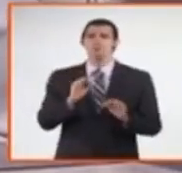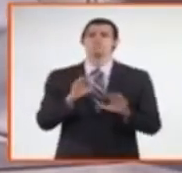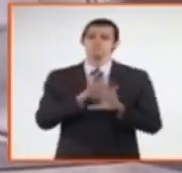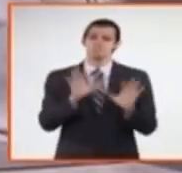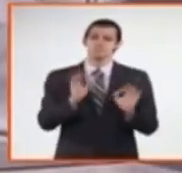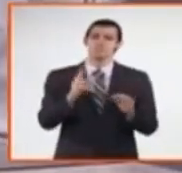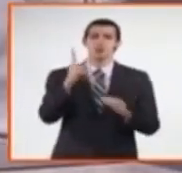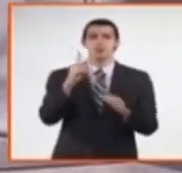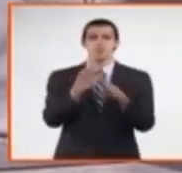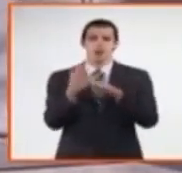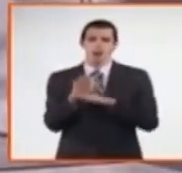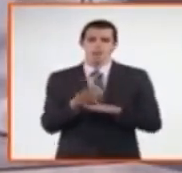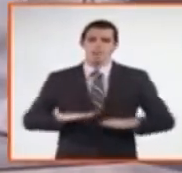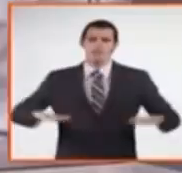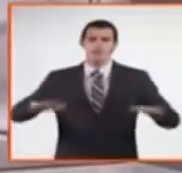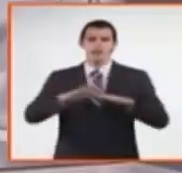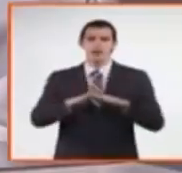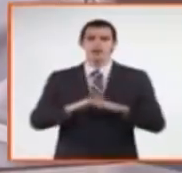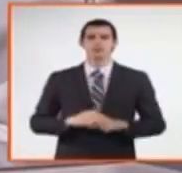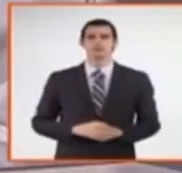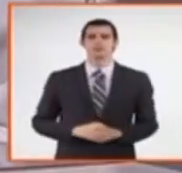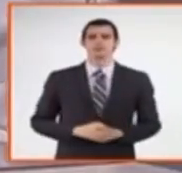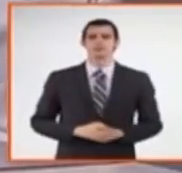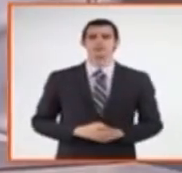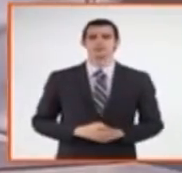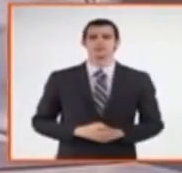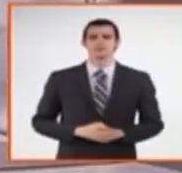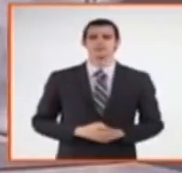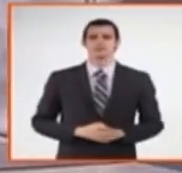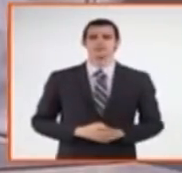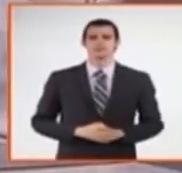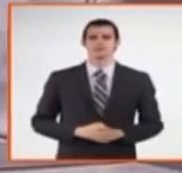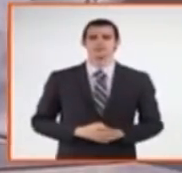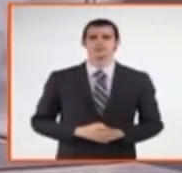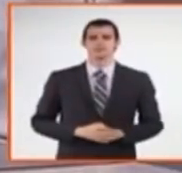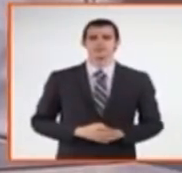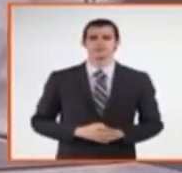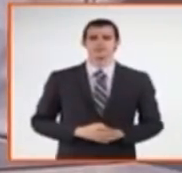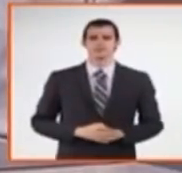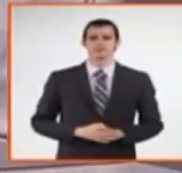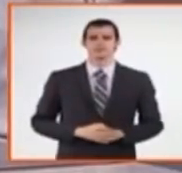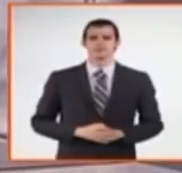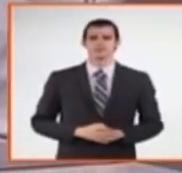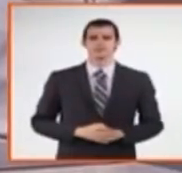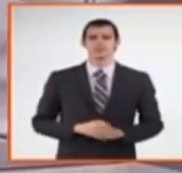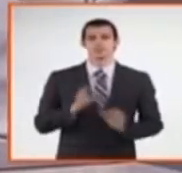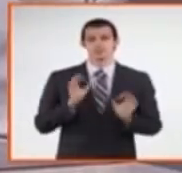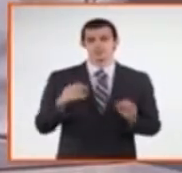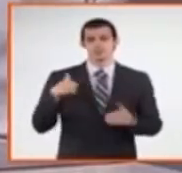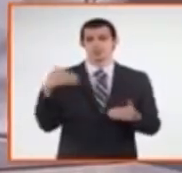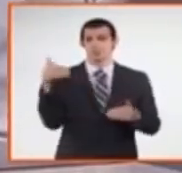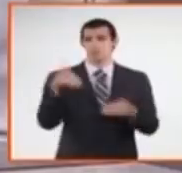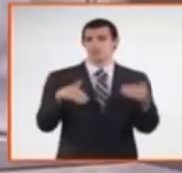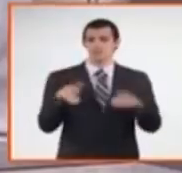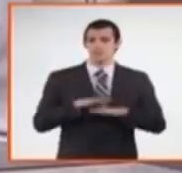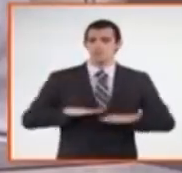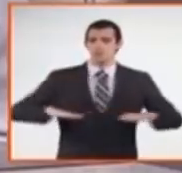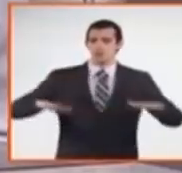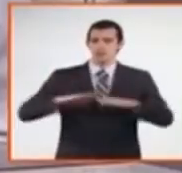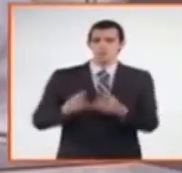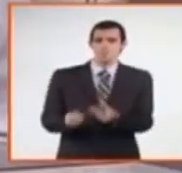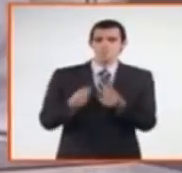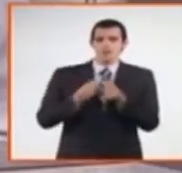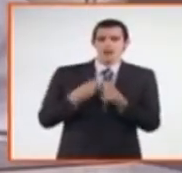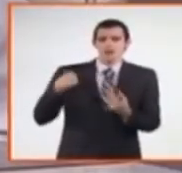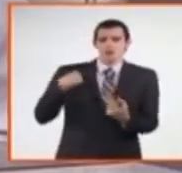energía del día la mesa redonda yo le llamaría a la mesa redonda la esperanza porque en ese momento hace un año exactamente